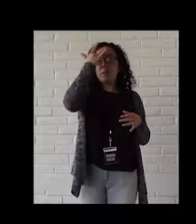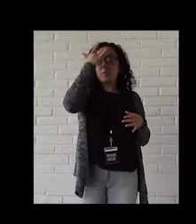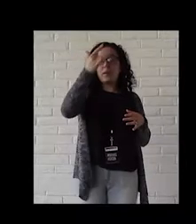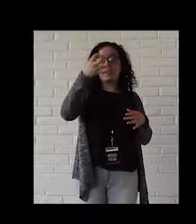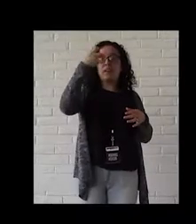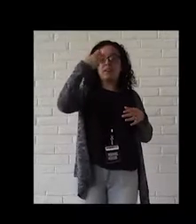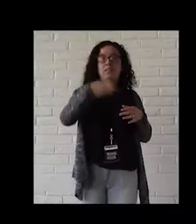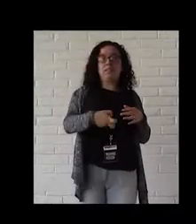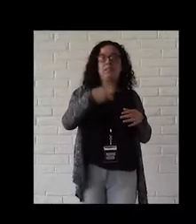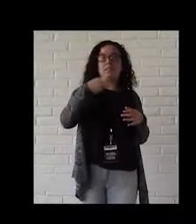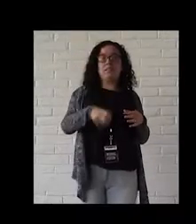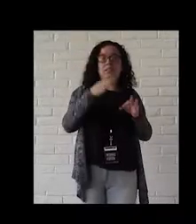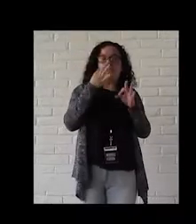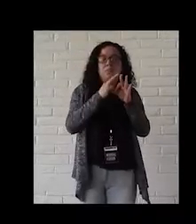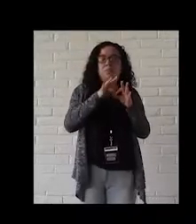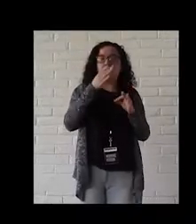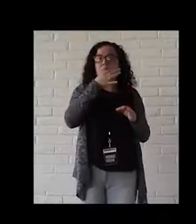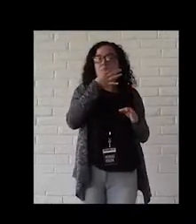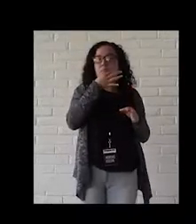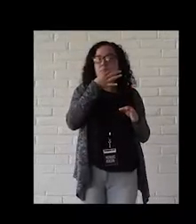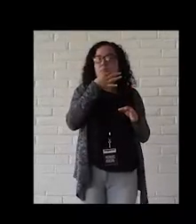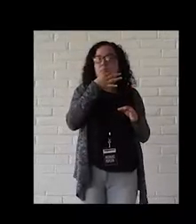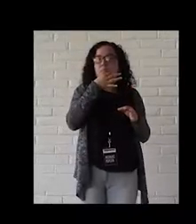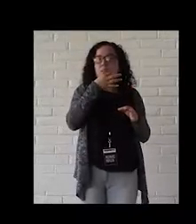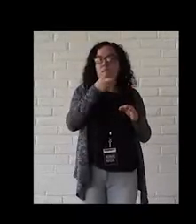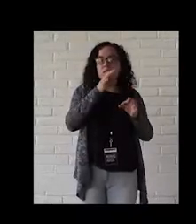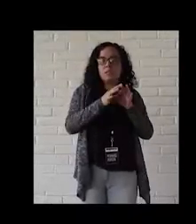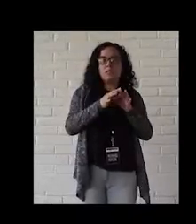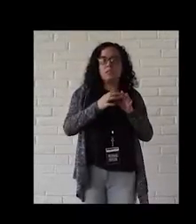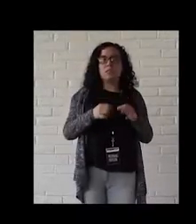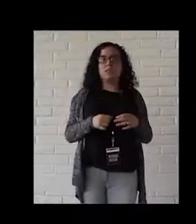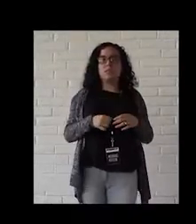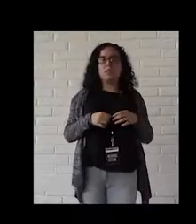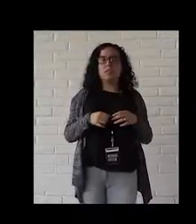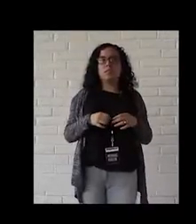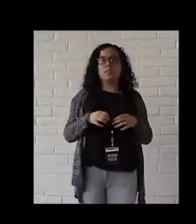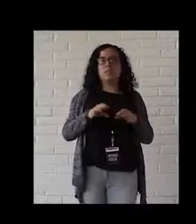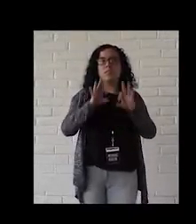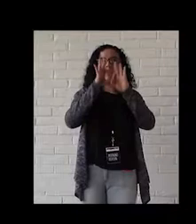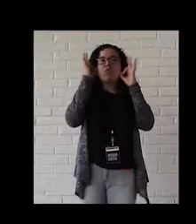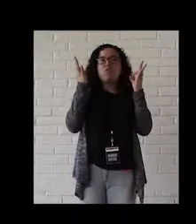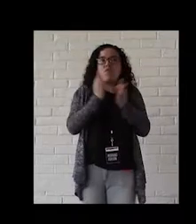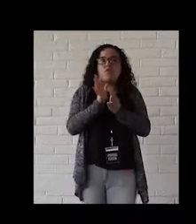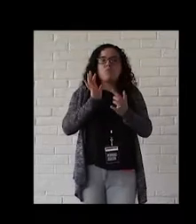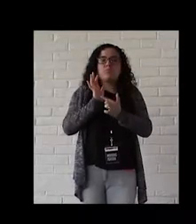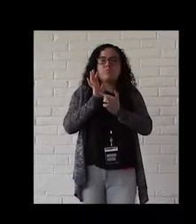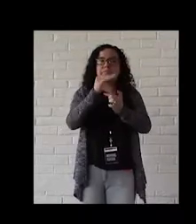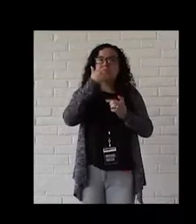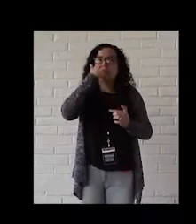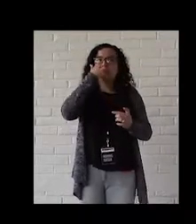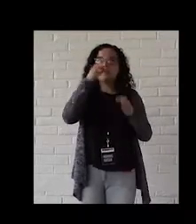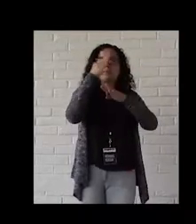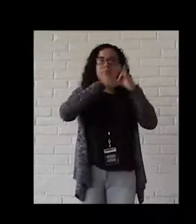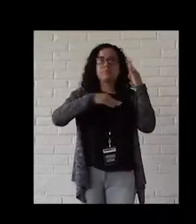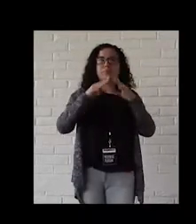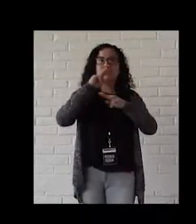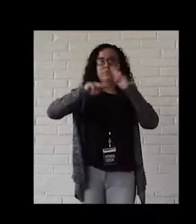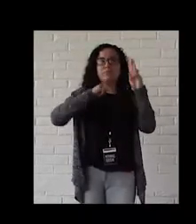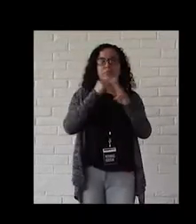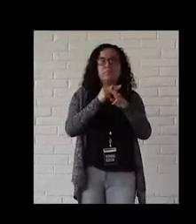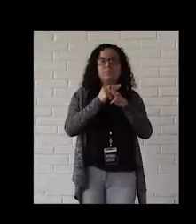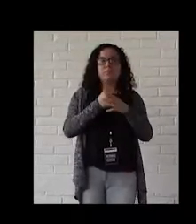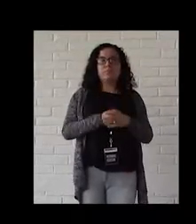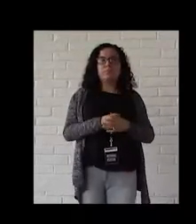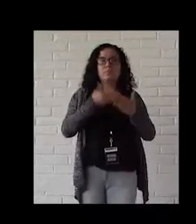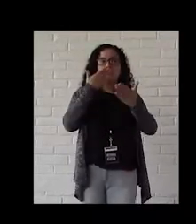estos instantes, pero para mí es la manera más efectiva de compartirlo con todo el mundo. Y en este